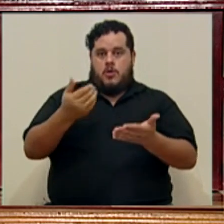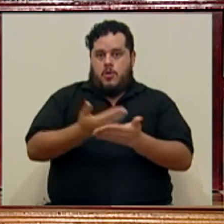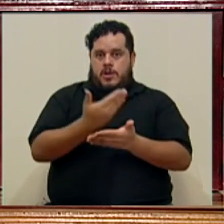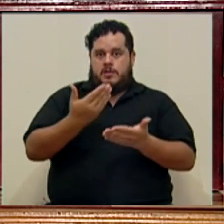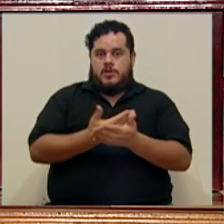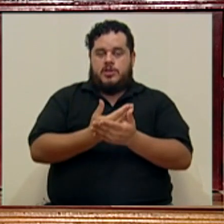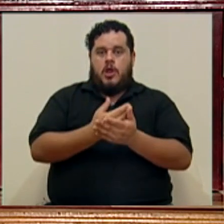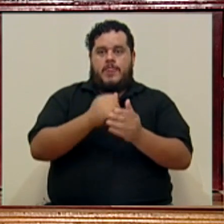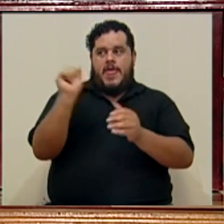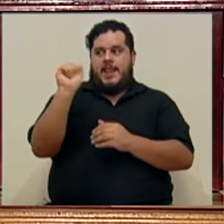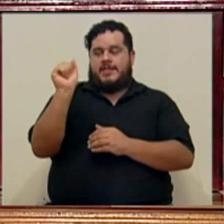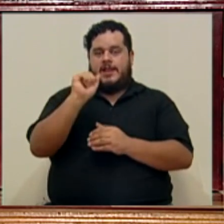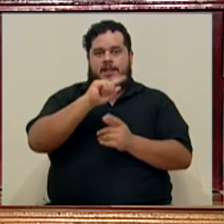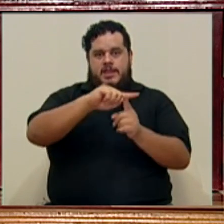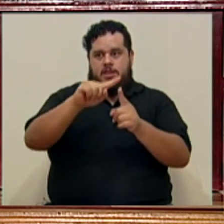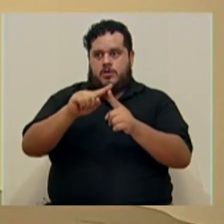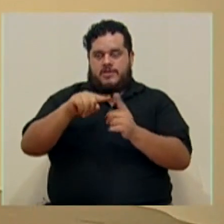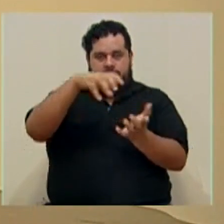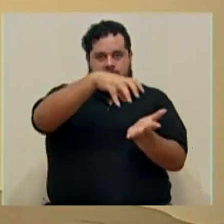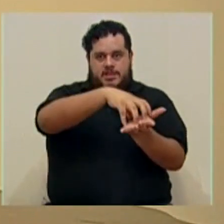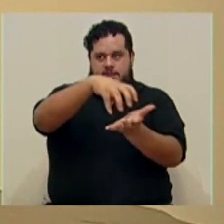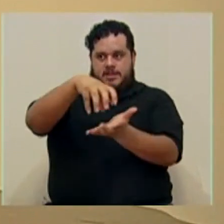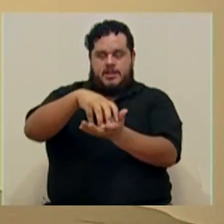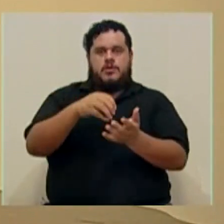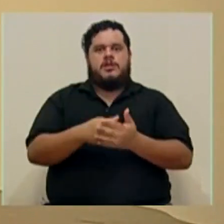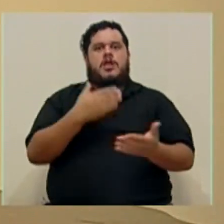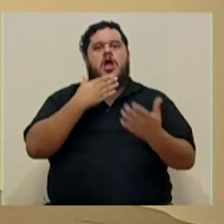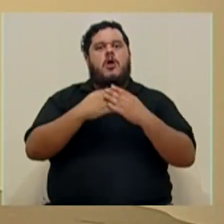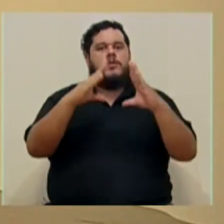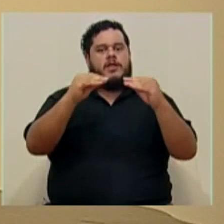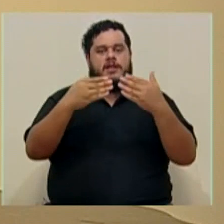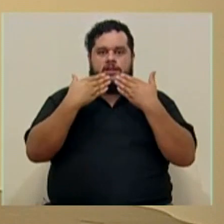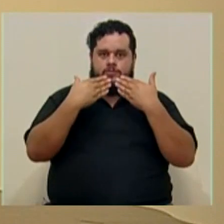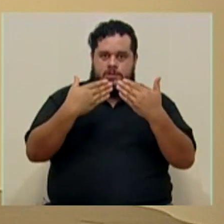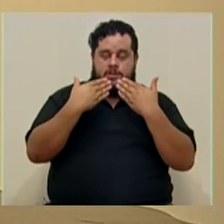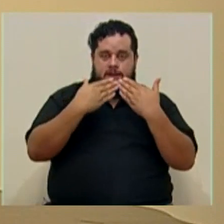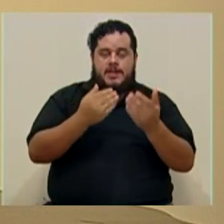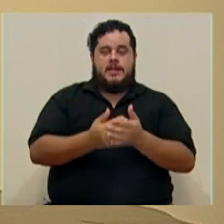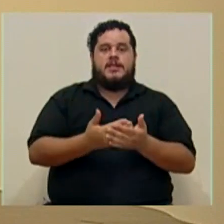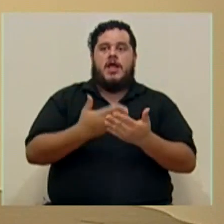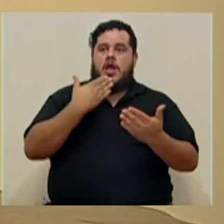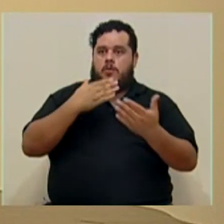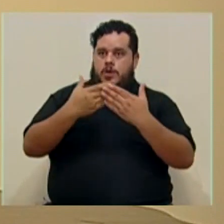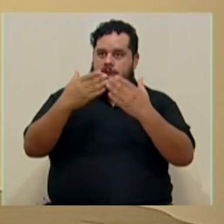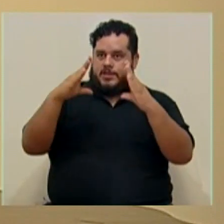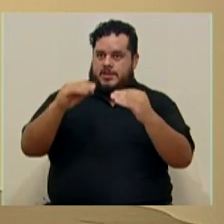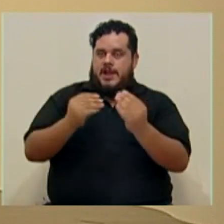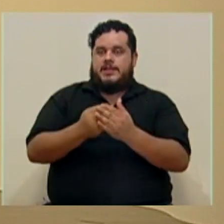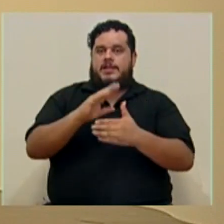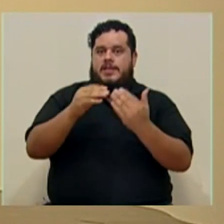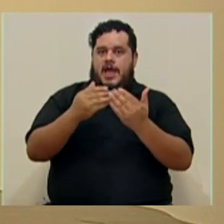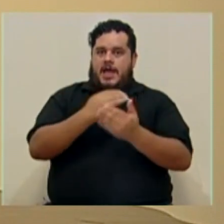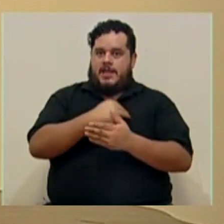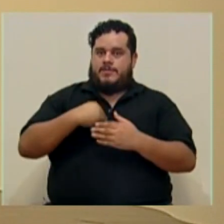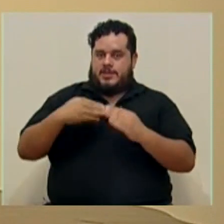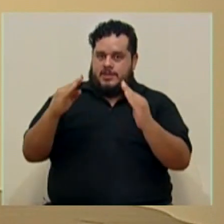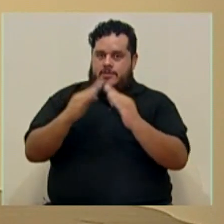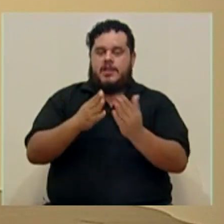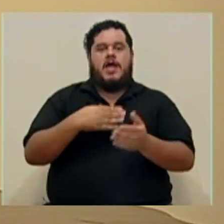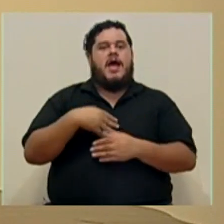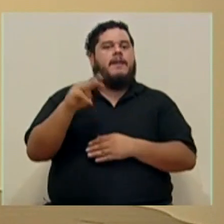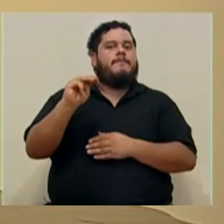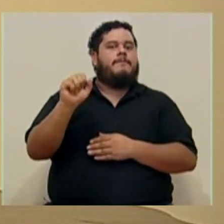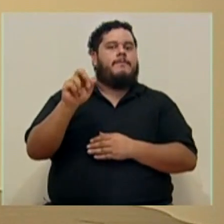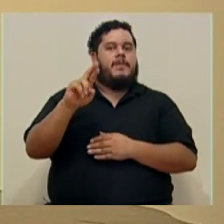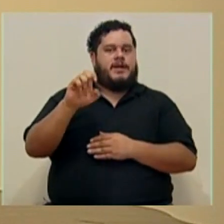alertas en cantones. Muy buenas tardes, don Alex. Muy buenas tardes, muchísimas gracias. Buenas tardes, doña Irene Campos, ministra de Vivienda. Buenas tardes, doña Marcela